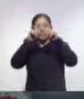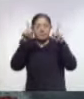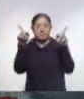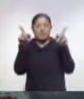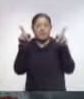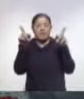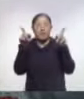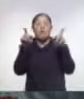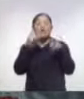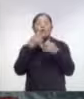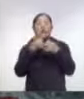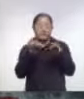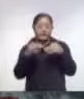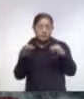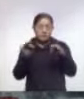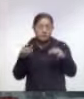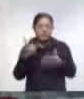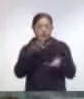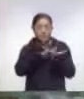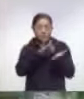al Sector Agrícola 2020.